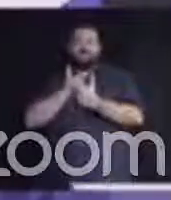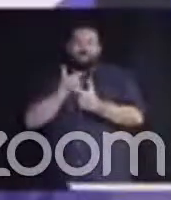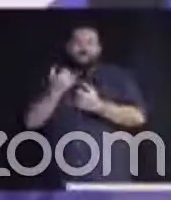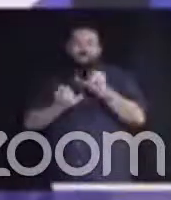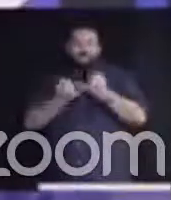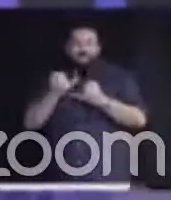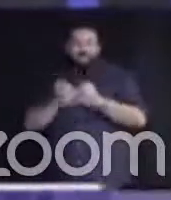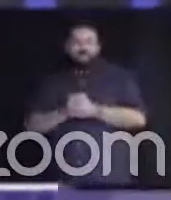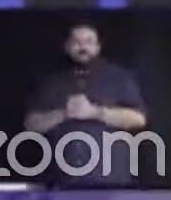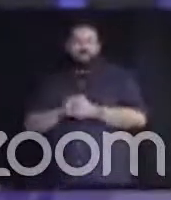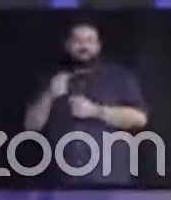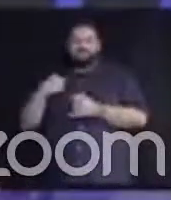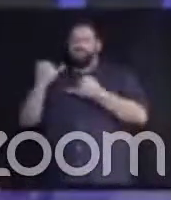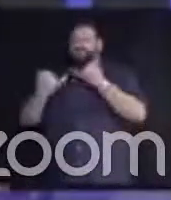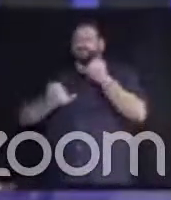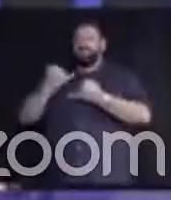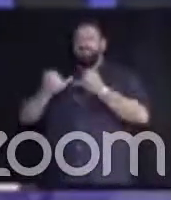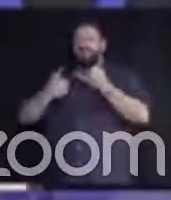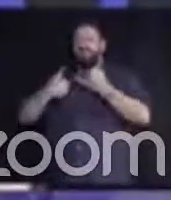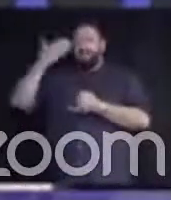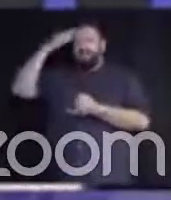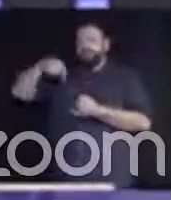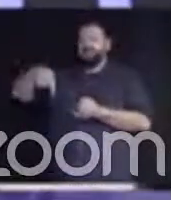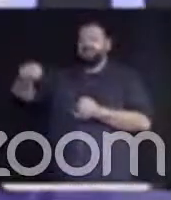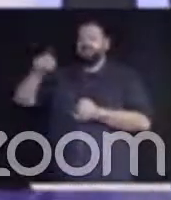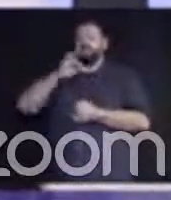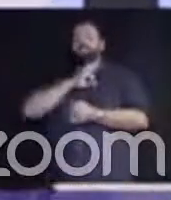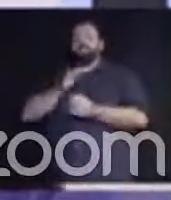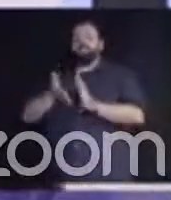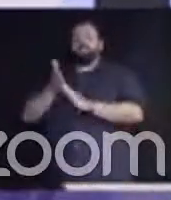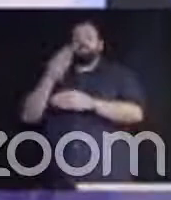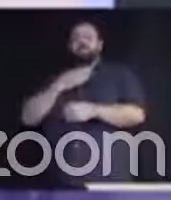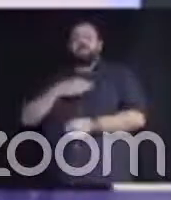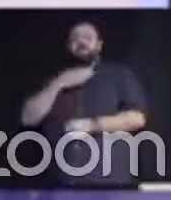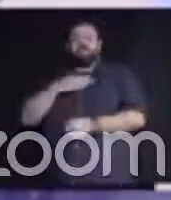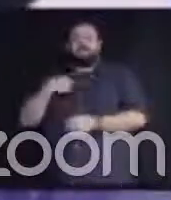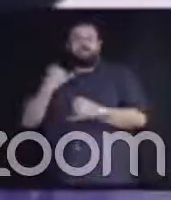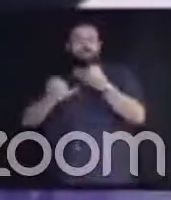Te estábamos chuleando, Welfren, pero estabas en el baño, a ti y a Sandra. Ah, qué bueno.